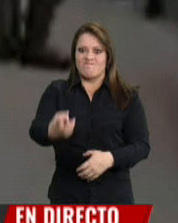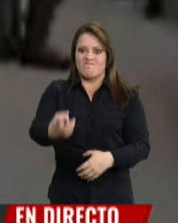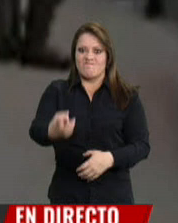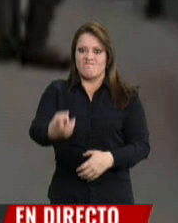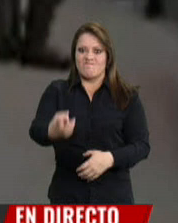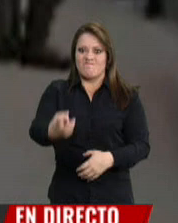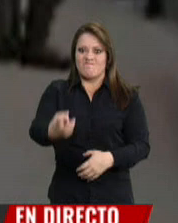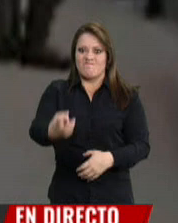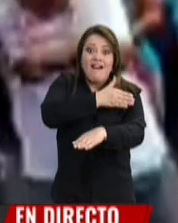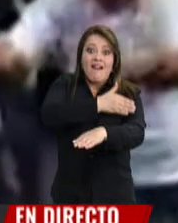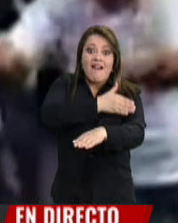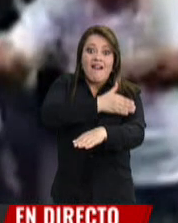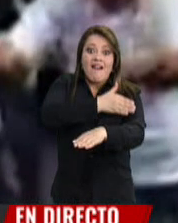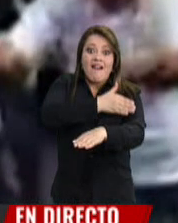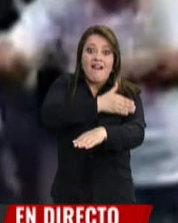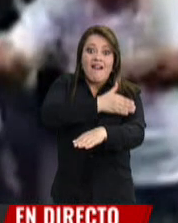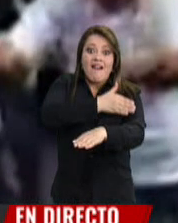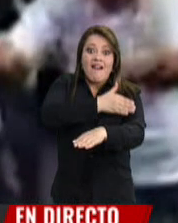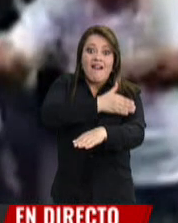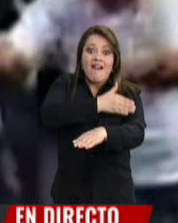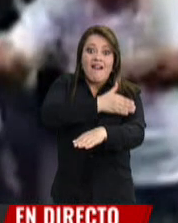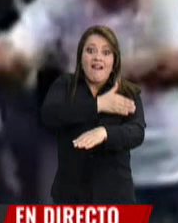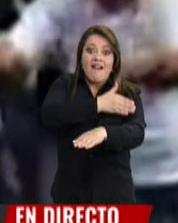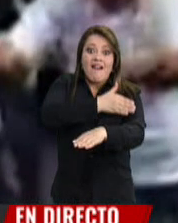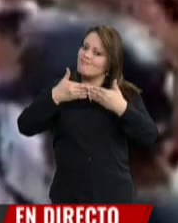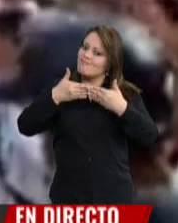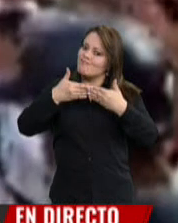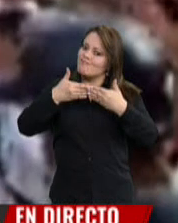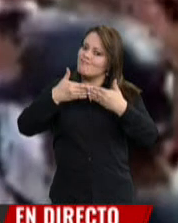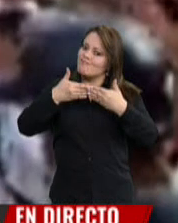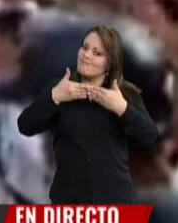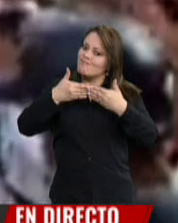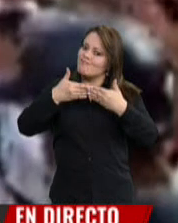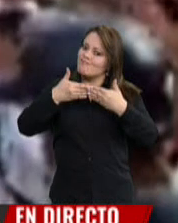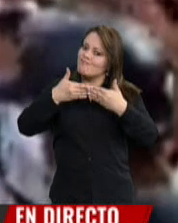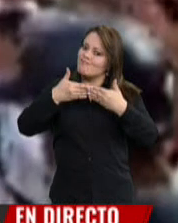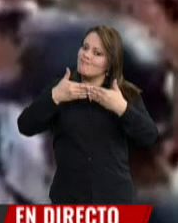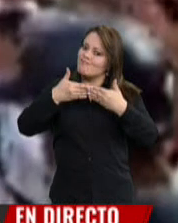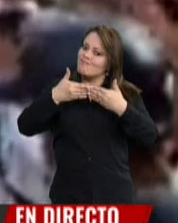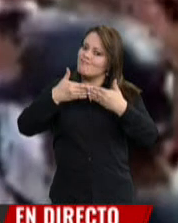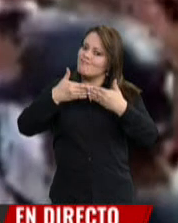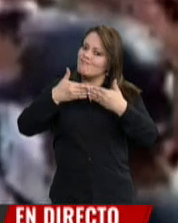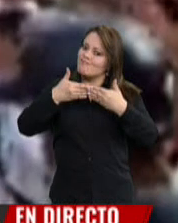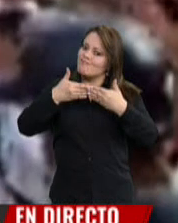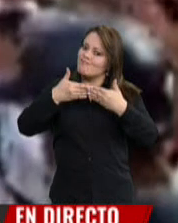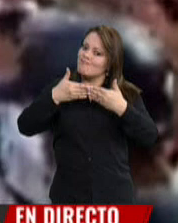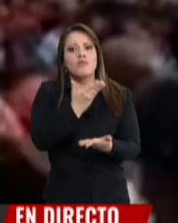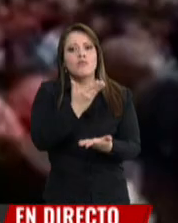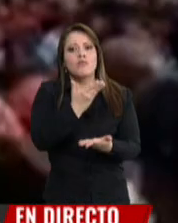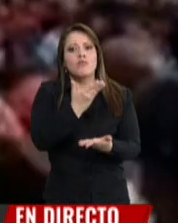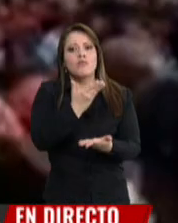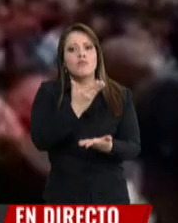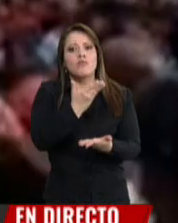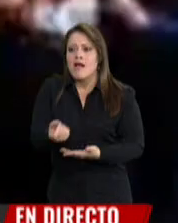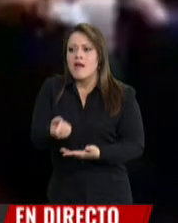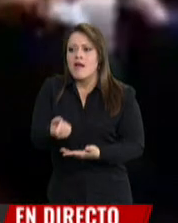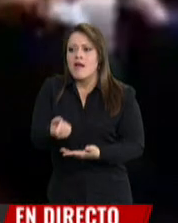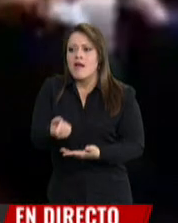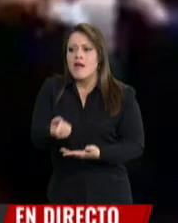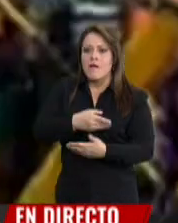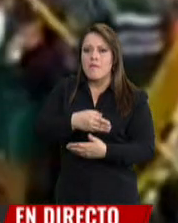ciudadanos cruzan para llevar comida e insumos y piden a los funcionarios de la Guardia Nacional Venezolana que agilicen el